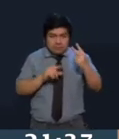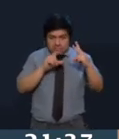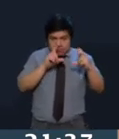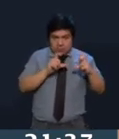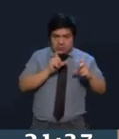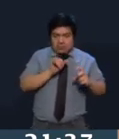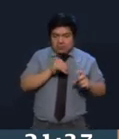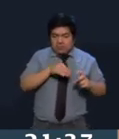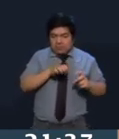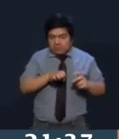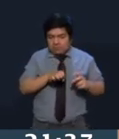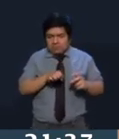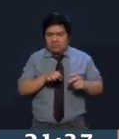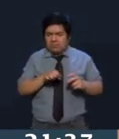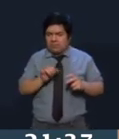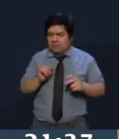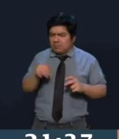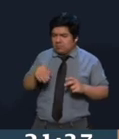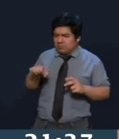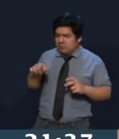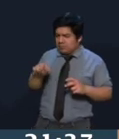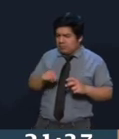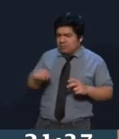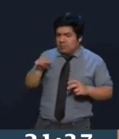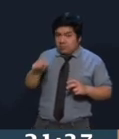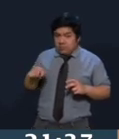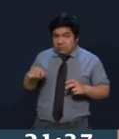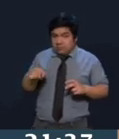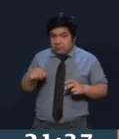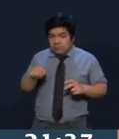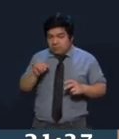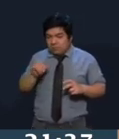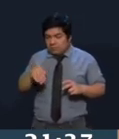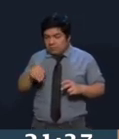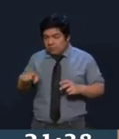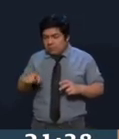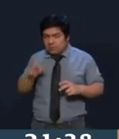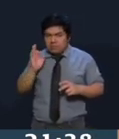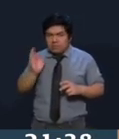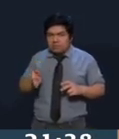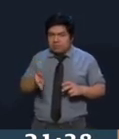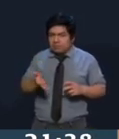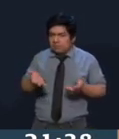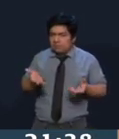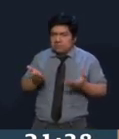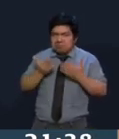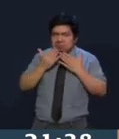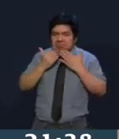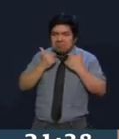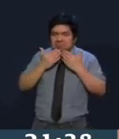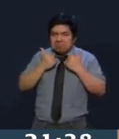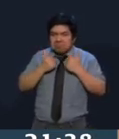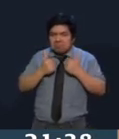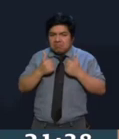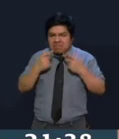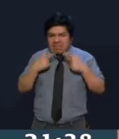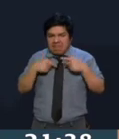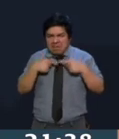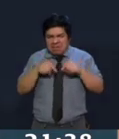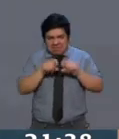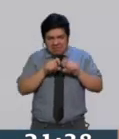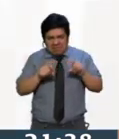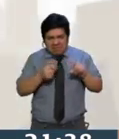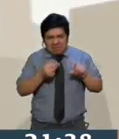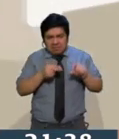INE. Y el Instituto Nacional de Credenciales de Elector, el Instituto Nacional Electoral afirmó que no cuenta con el registro de una ciudadana con los nombres